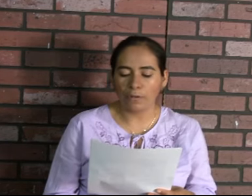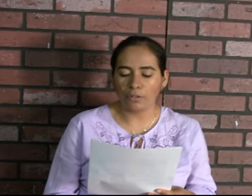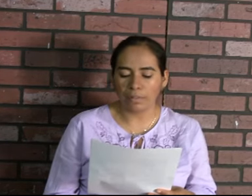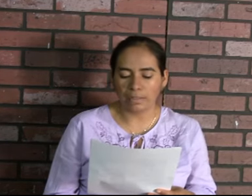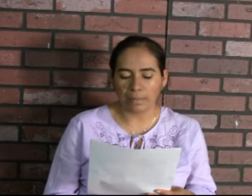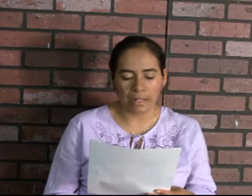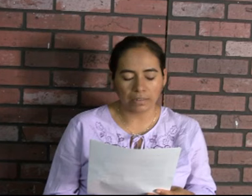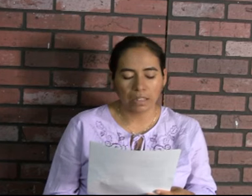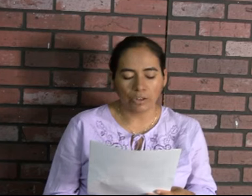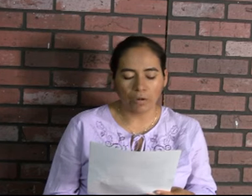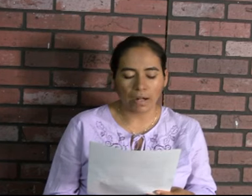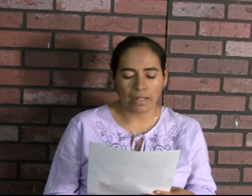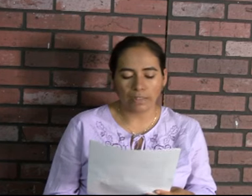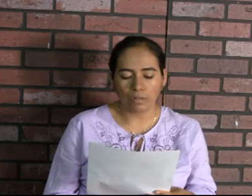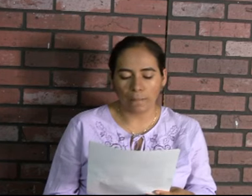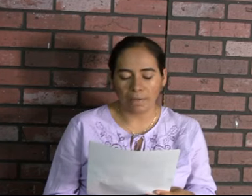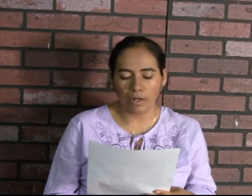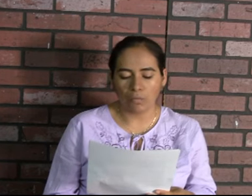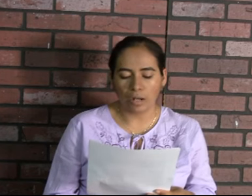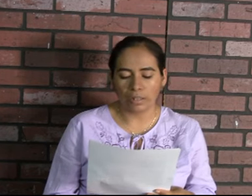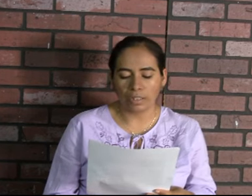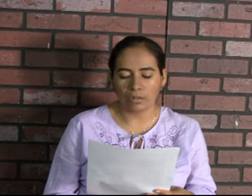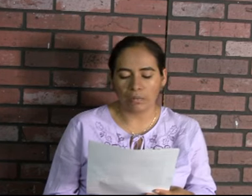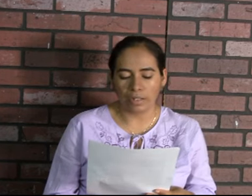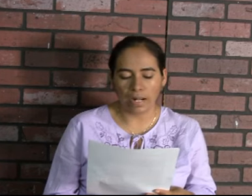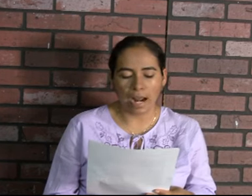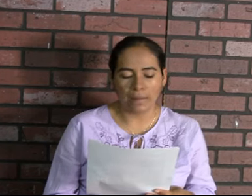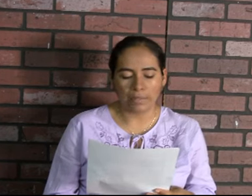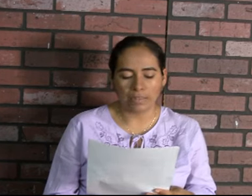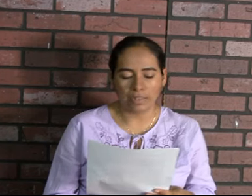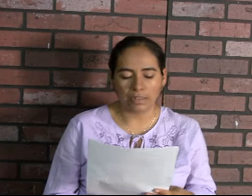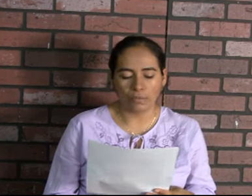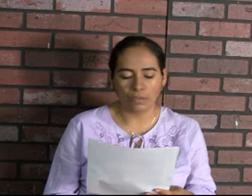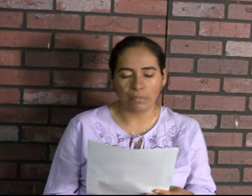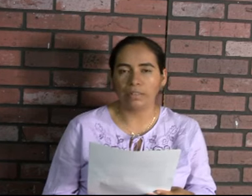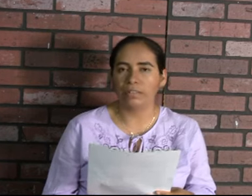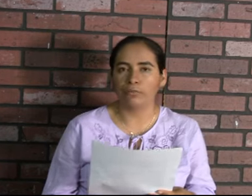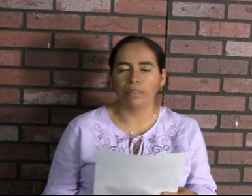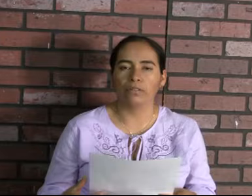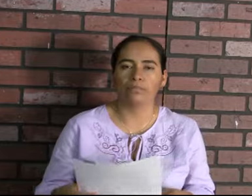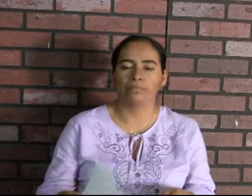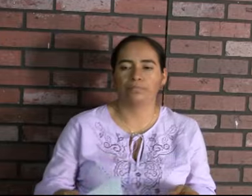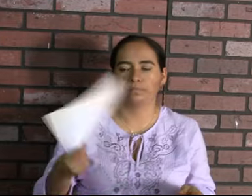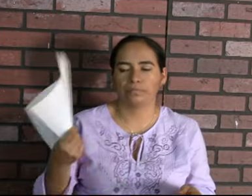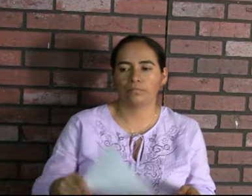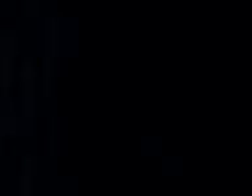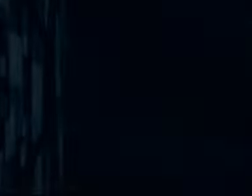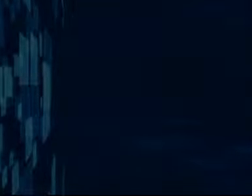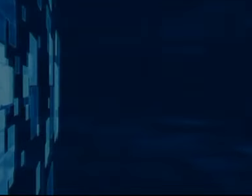Manuel Antonio Domínguez Vargas dio arranque a su campaña como candidato de Morena a la presidencia municipal de Tejupilco.